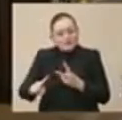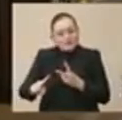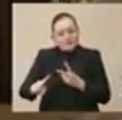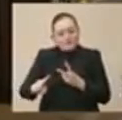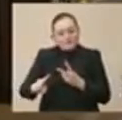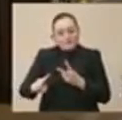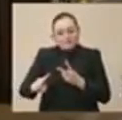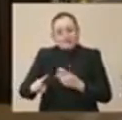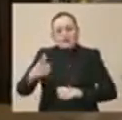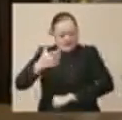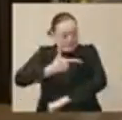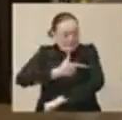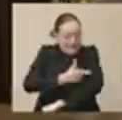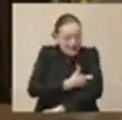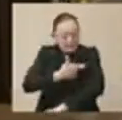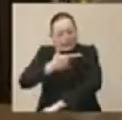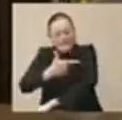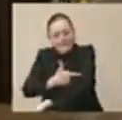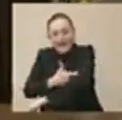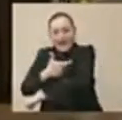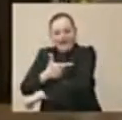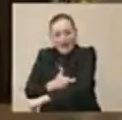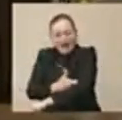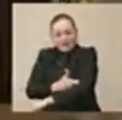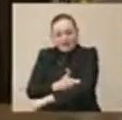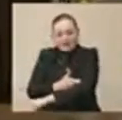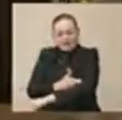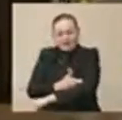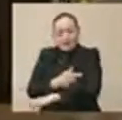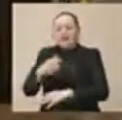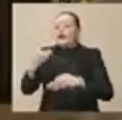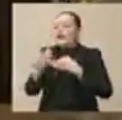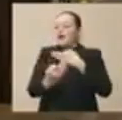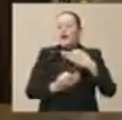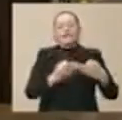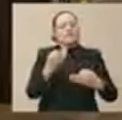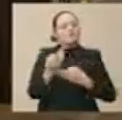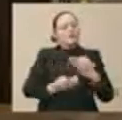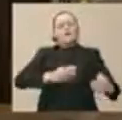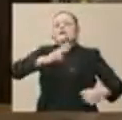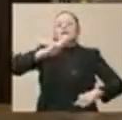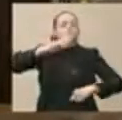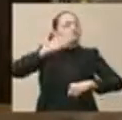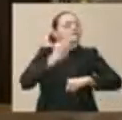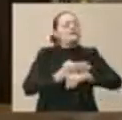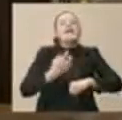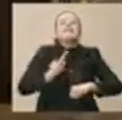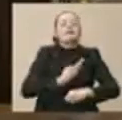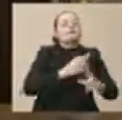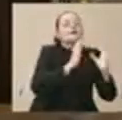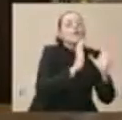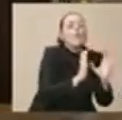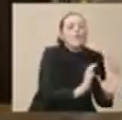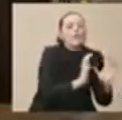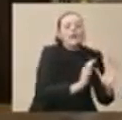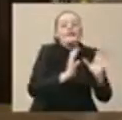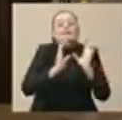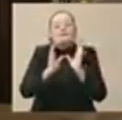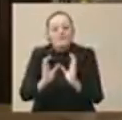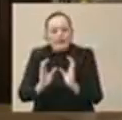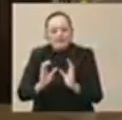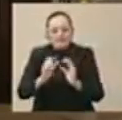principio de la solución en tanto nos vacunamos a todas ya todos nos corresponde continuar